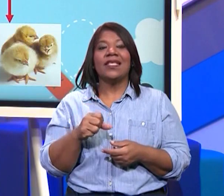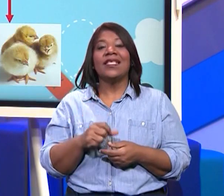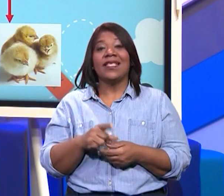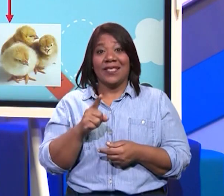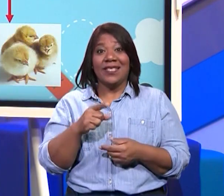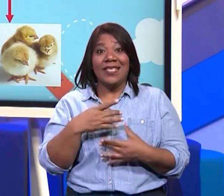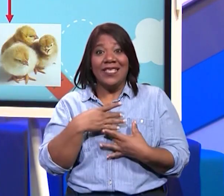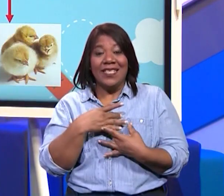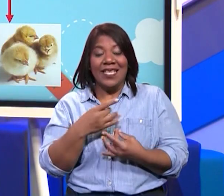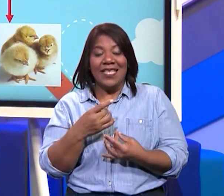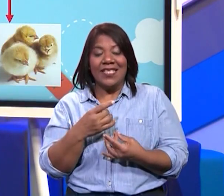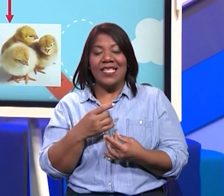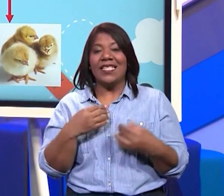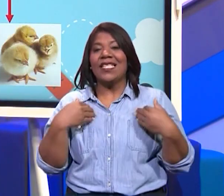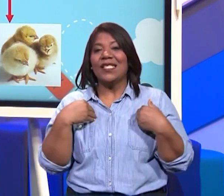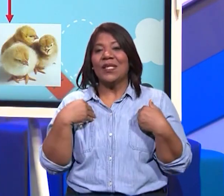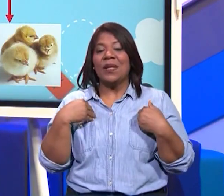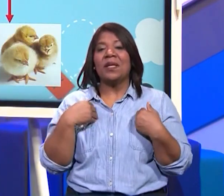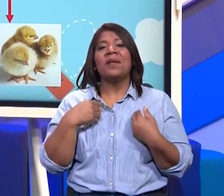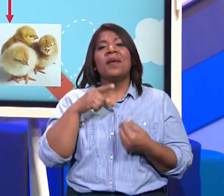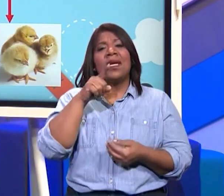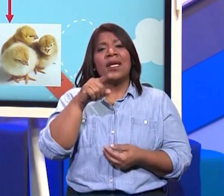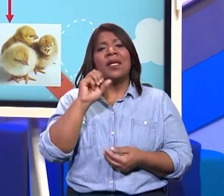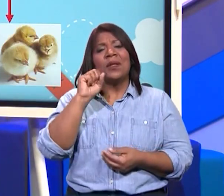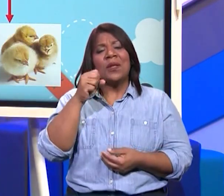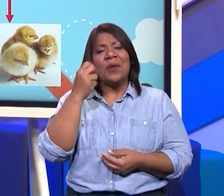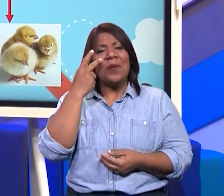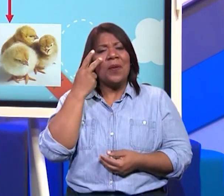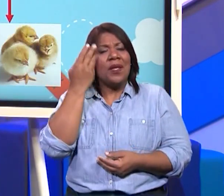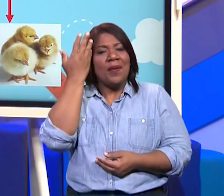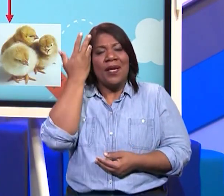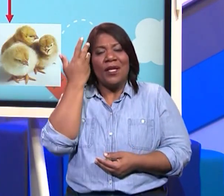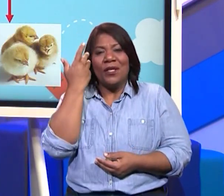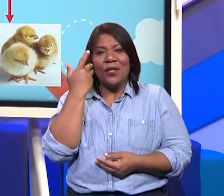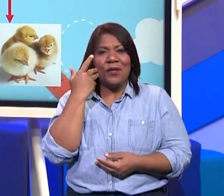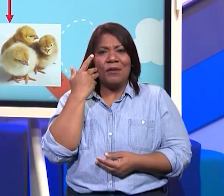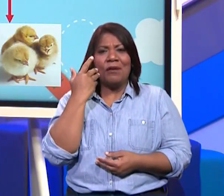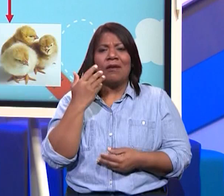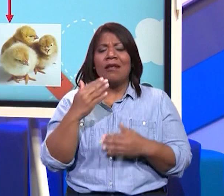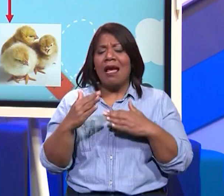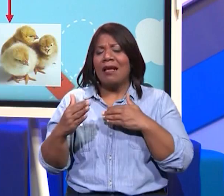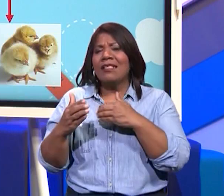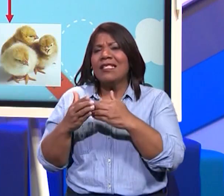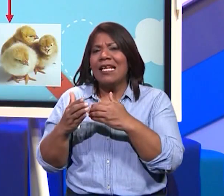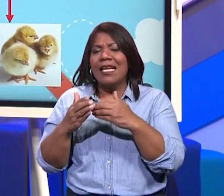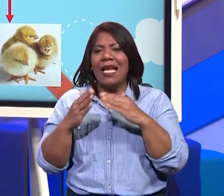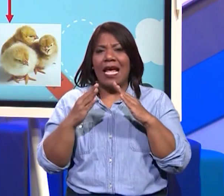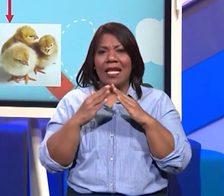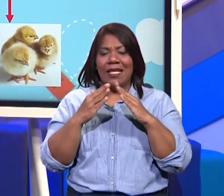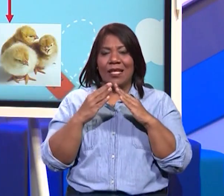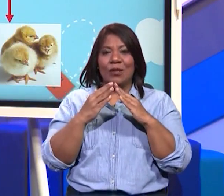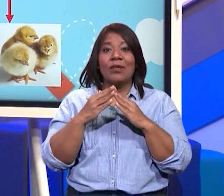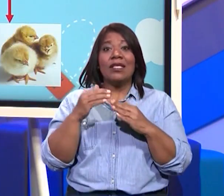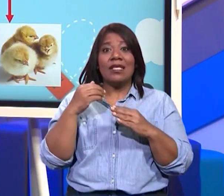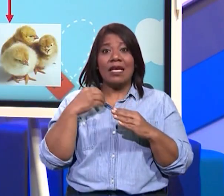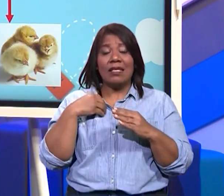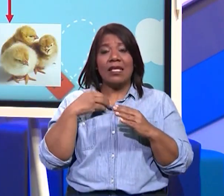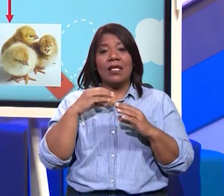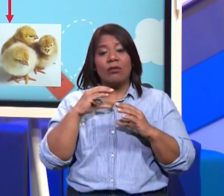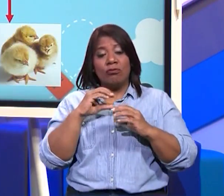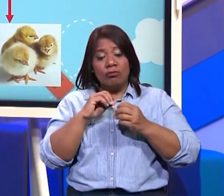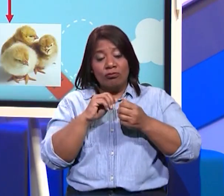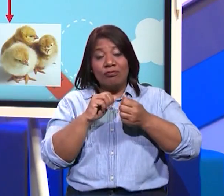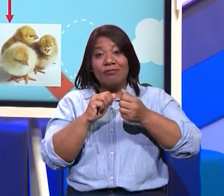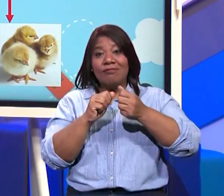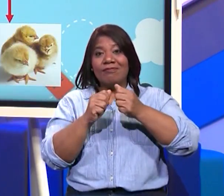interesante, ¿cierto? Son animales comunes que nosotros observamos en casa y que debemos tener presente que ellos recorren una serie de cambios, una serie